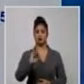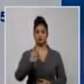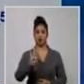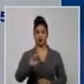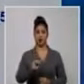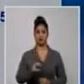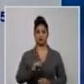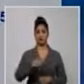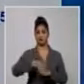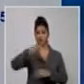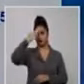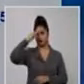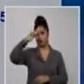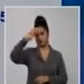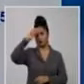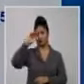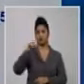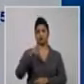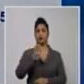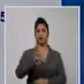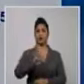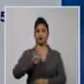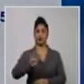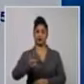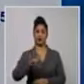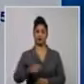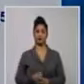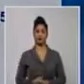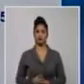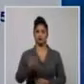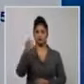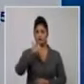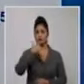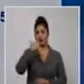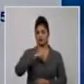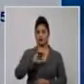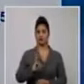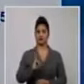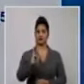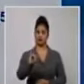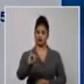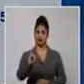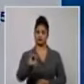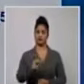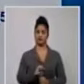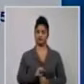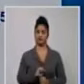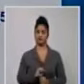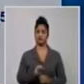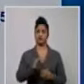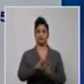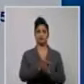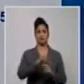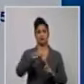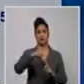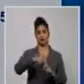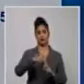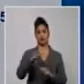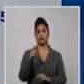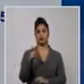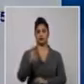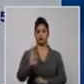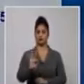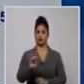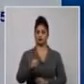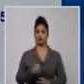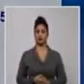Cuba 144, Ciego de Ávila 6, la provincia de Matanzas 18,